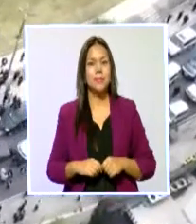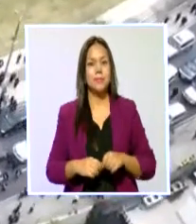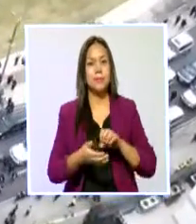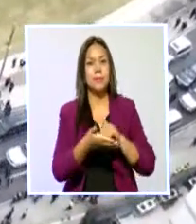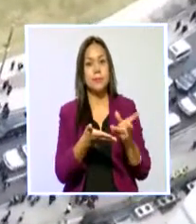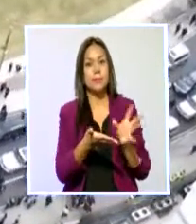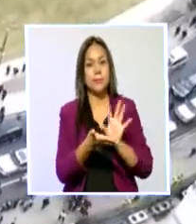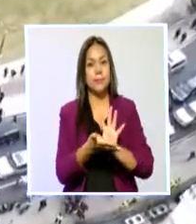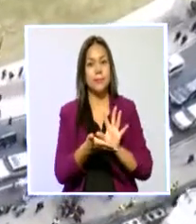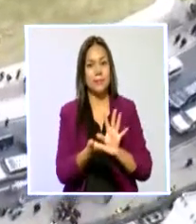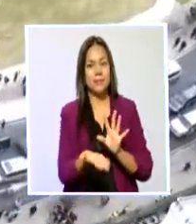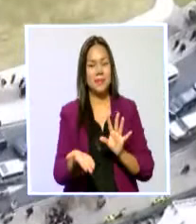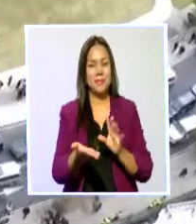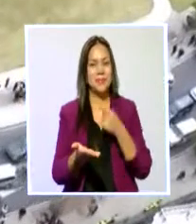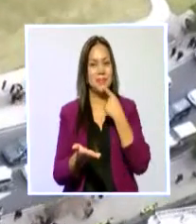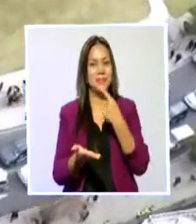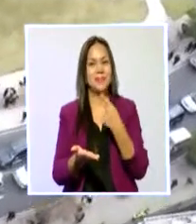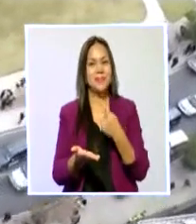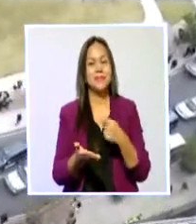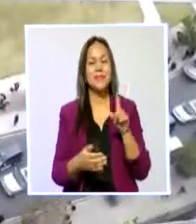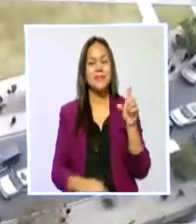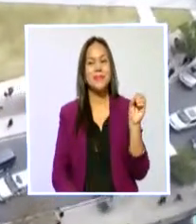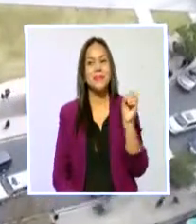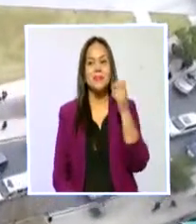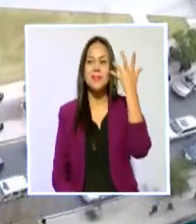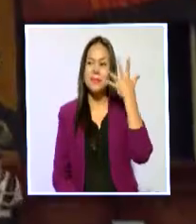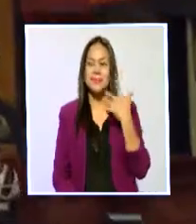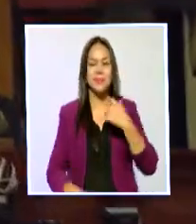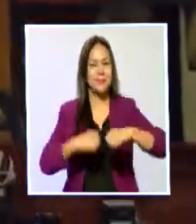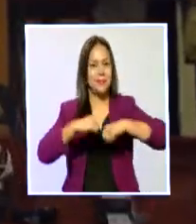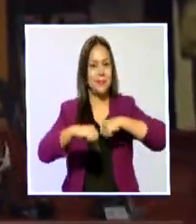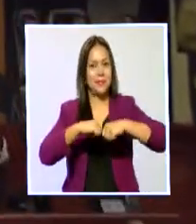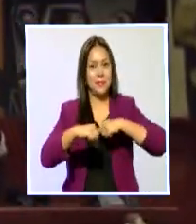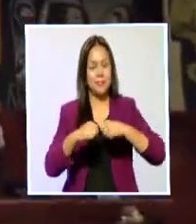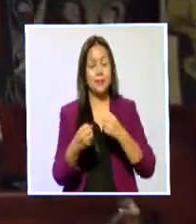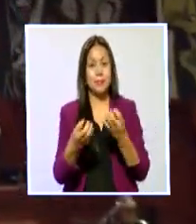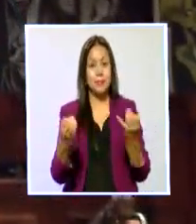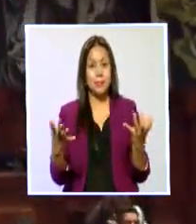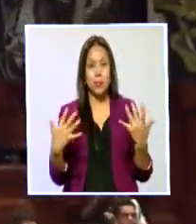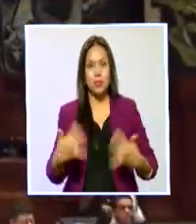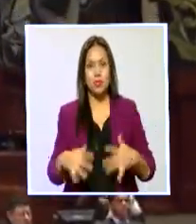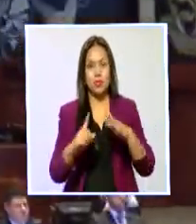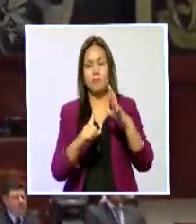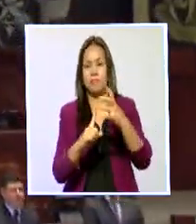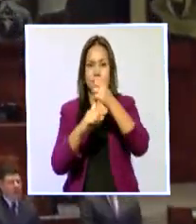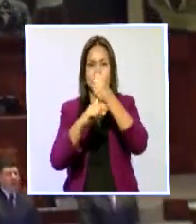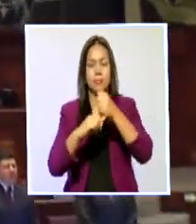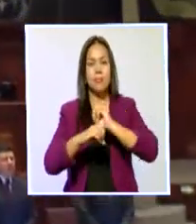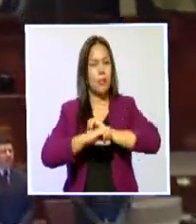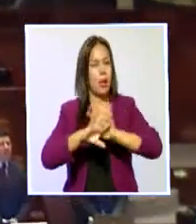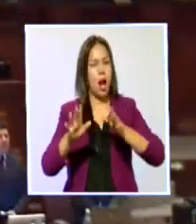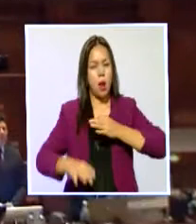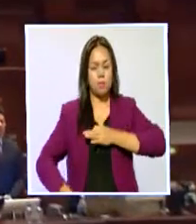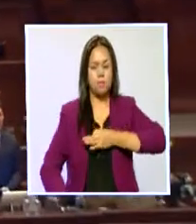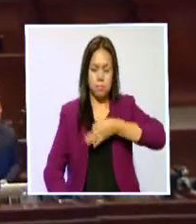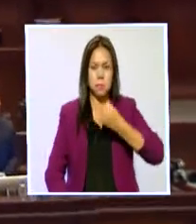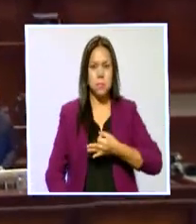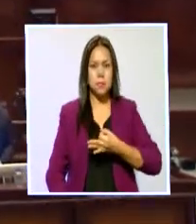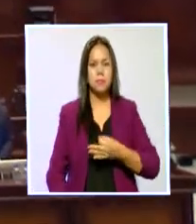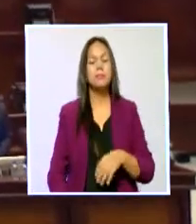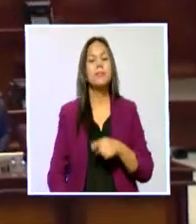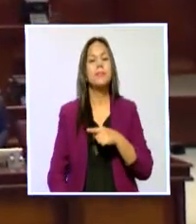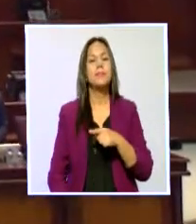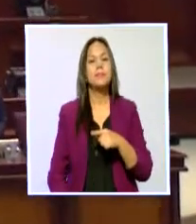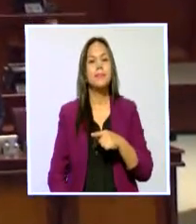Asamblea Nacional, que este martes cumple los primeros 100 días de gestión, ha logrado diversos hitos en cuanto a transparencia se refiere. Así, se